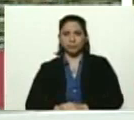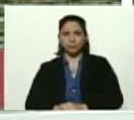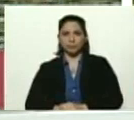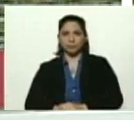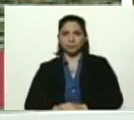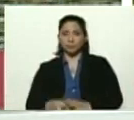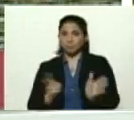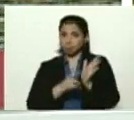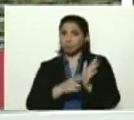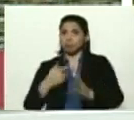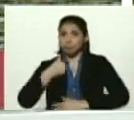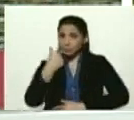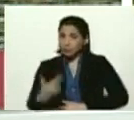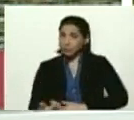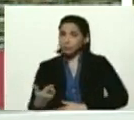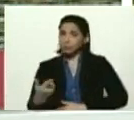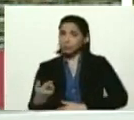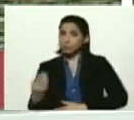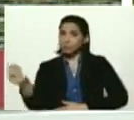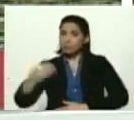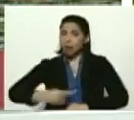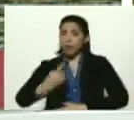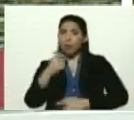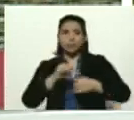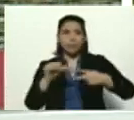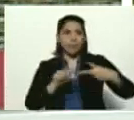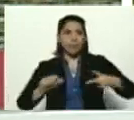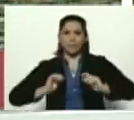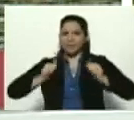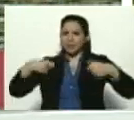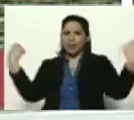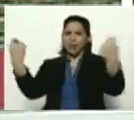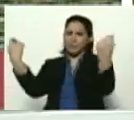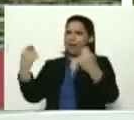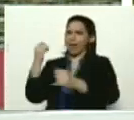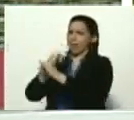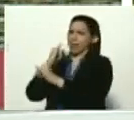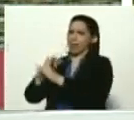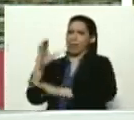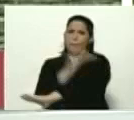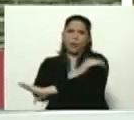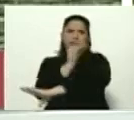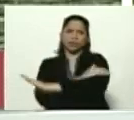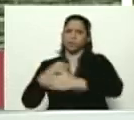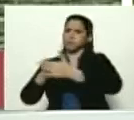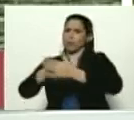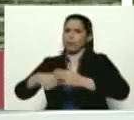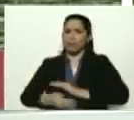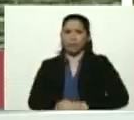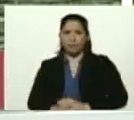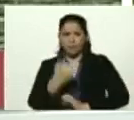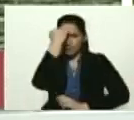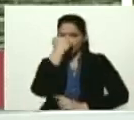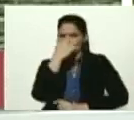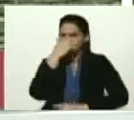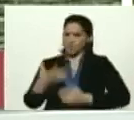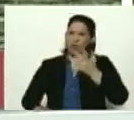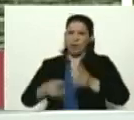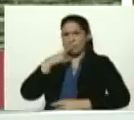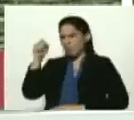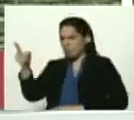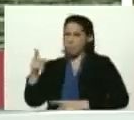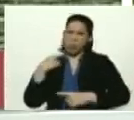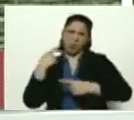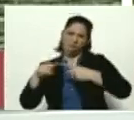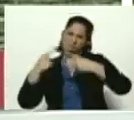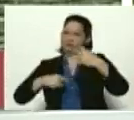Es la verdad, yo lo dije hace más de una semana y empezaron una campaña por las redes, la ultraderecha, golpista, terrorista, que Maduro, qué tal, que